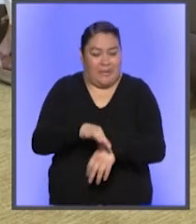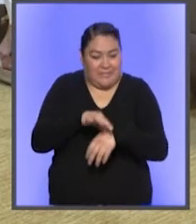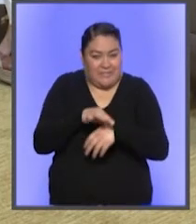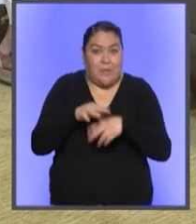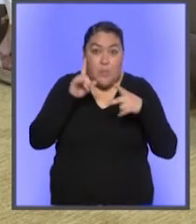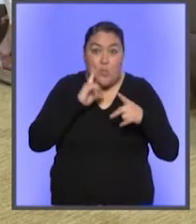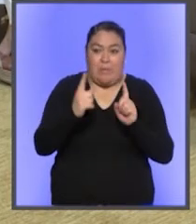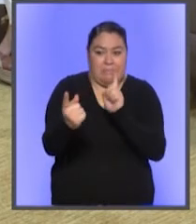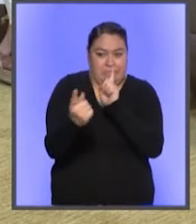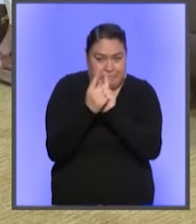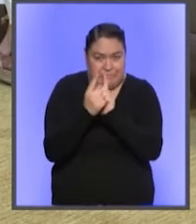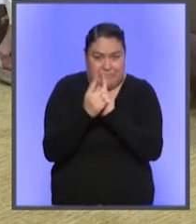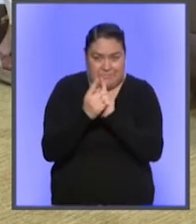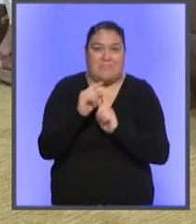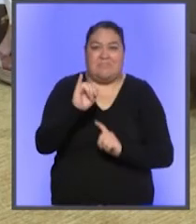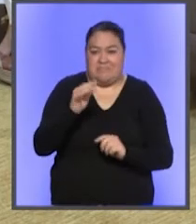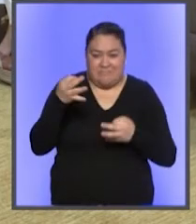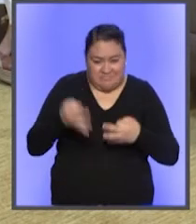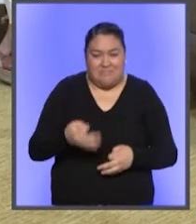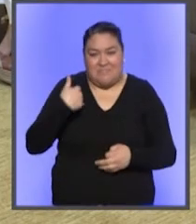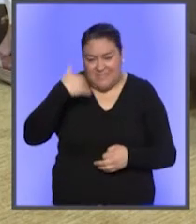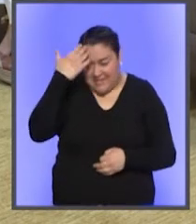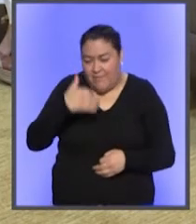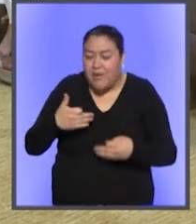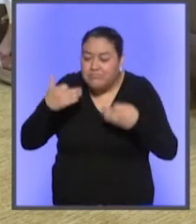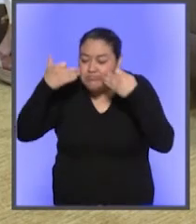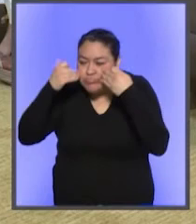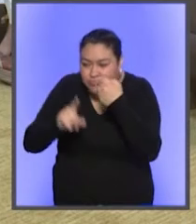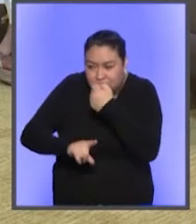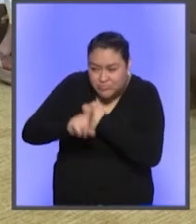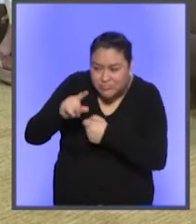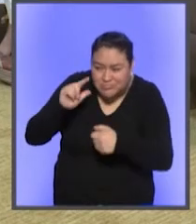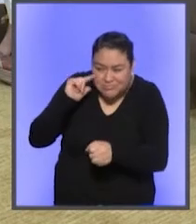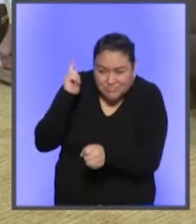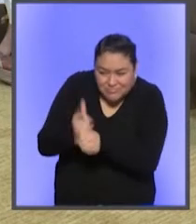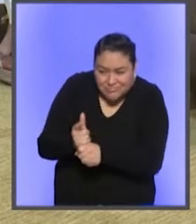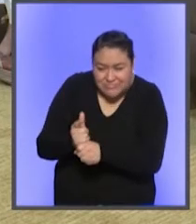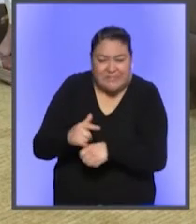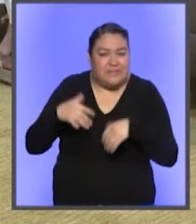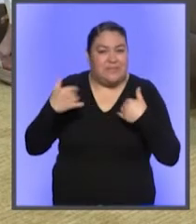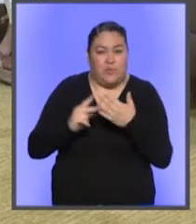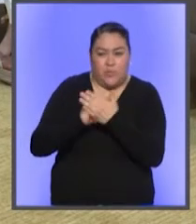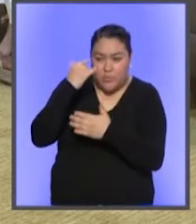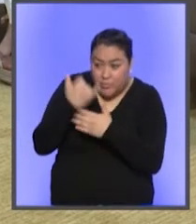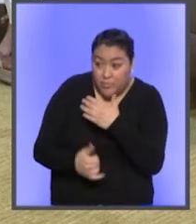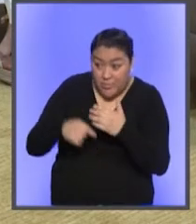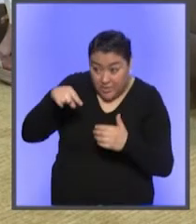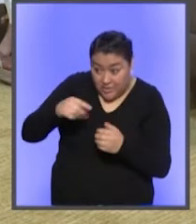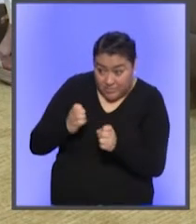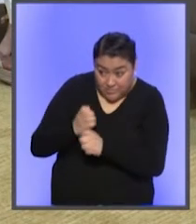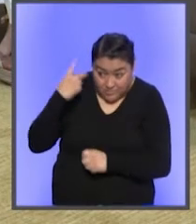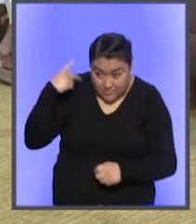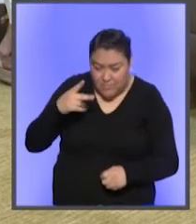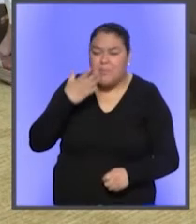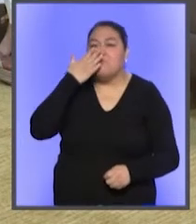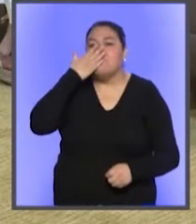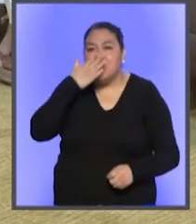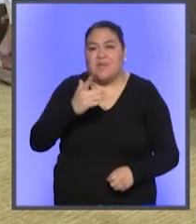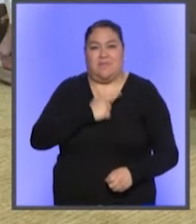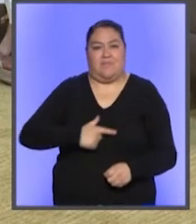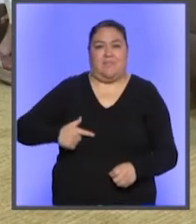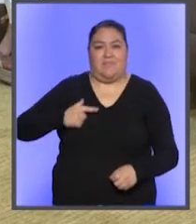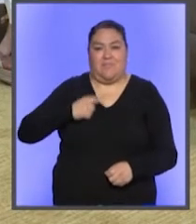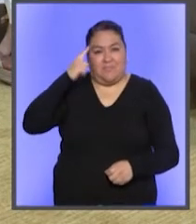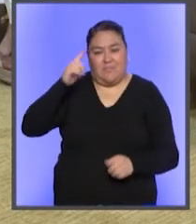real con las mujeres que conoce las problemáticas de las mujeres y celebro que tengan programas específicos